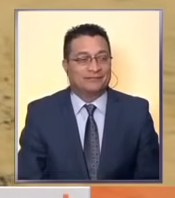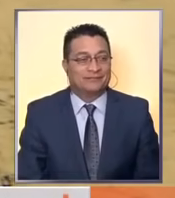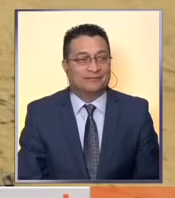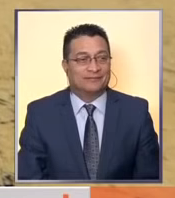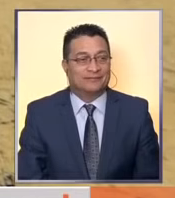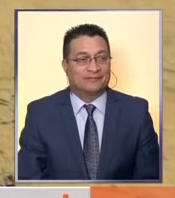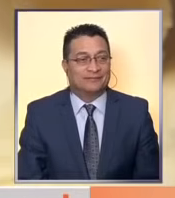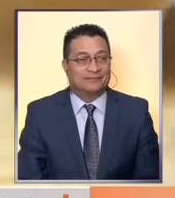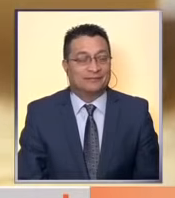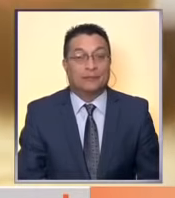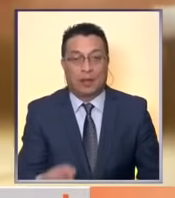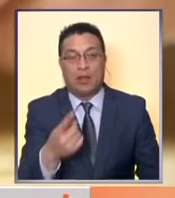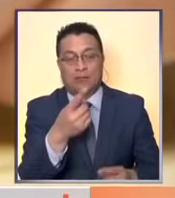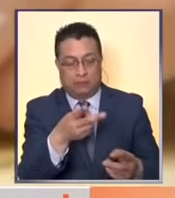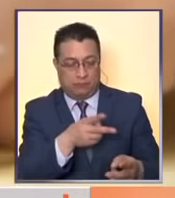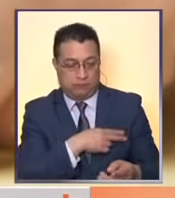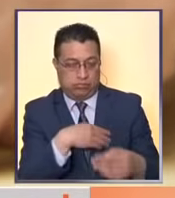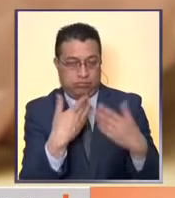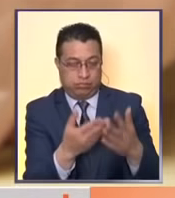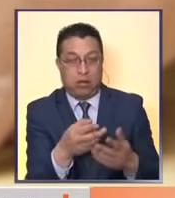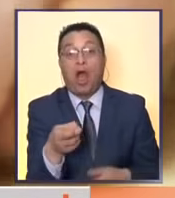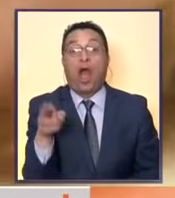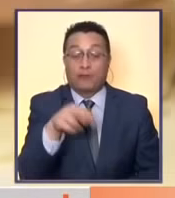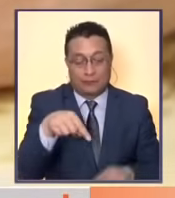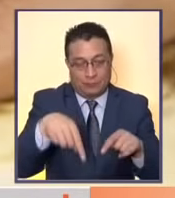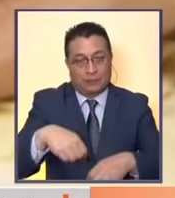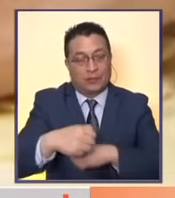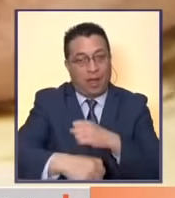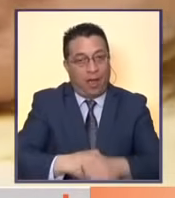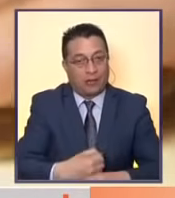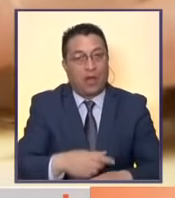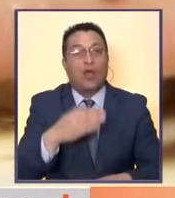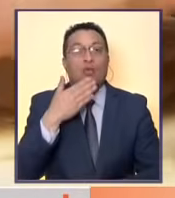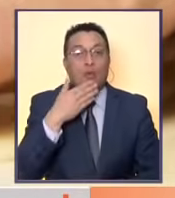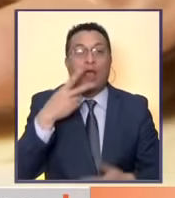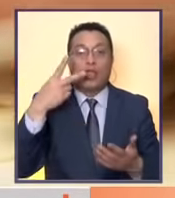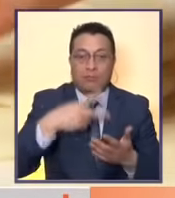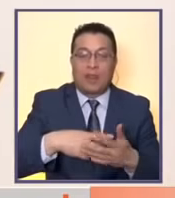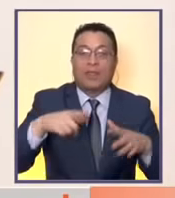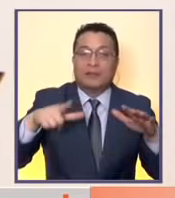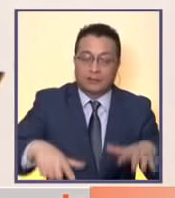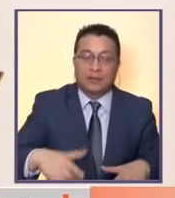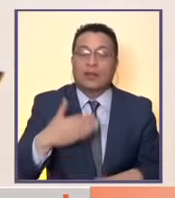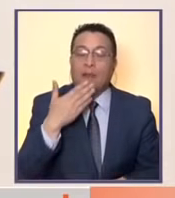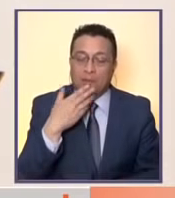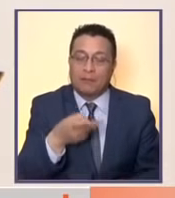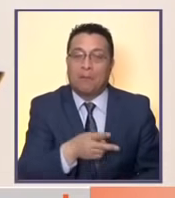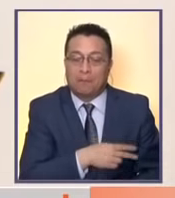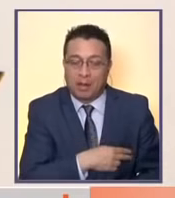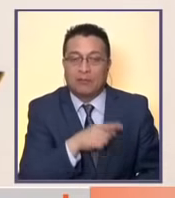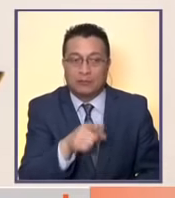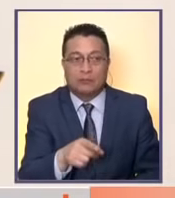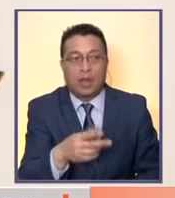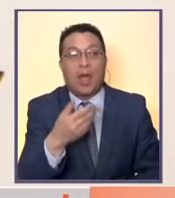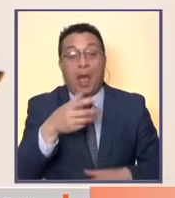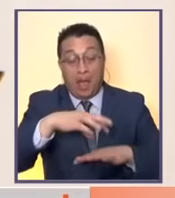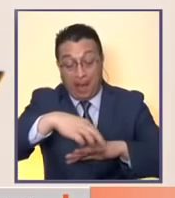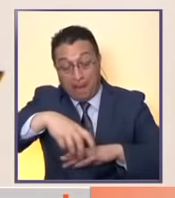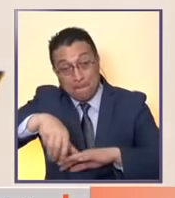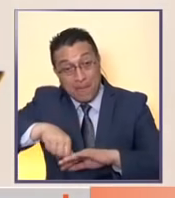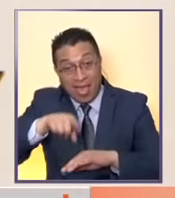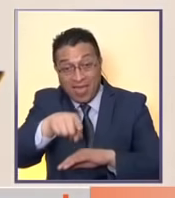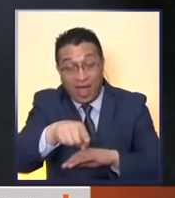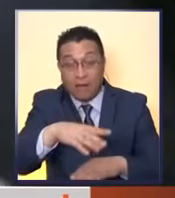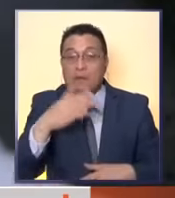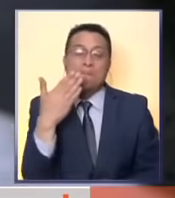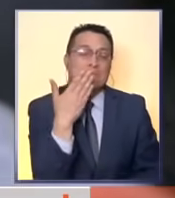Un reconocimiento que volvieron a recibir este año, al igual que en el 2017. Las empanadas de Rosalía son de nuevo las mejores